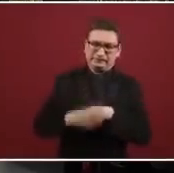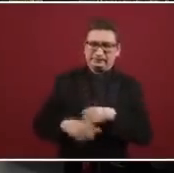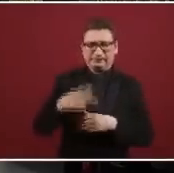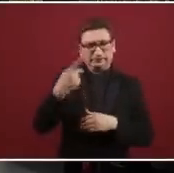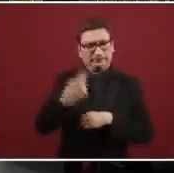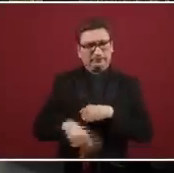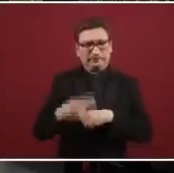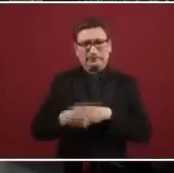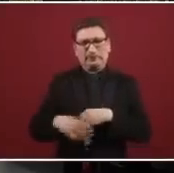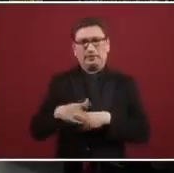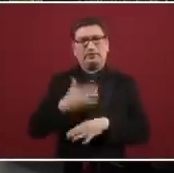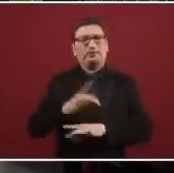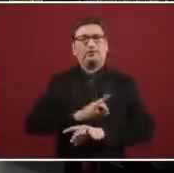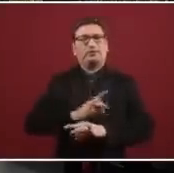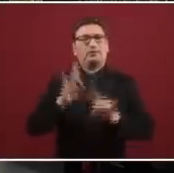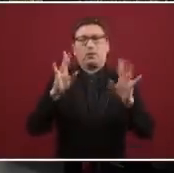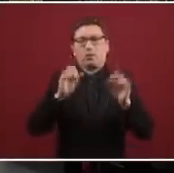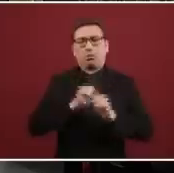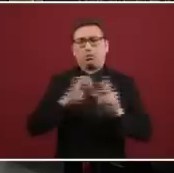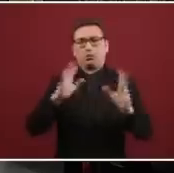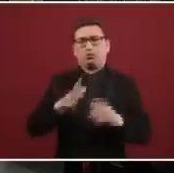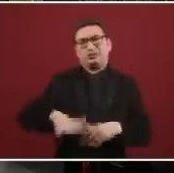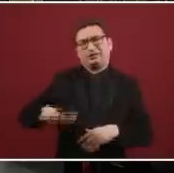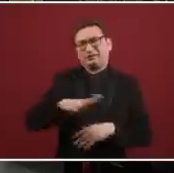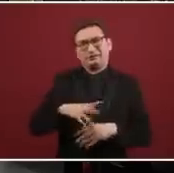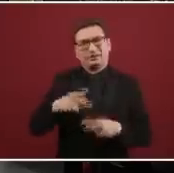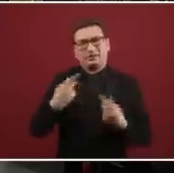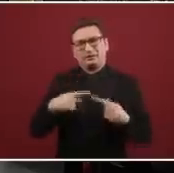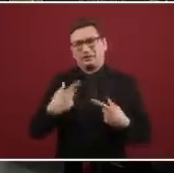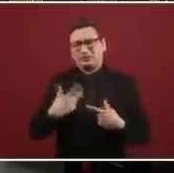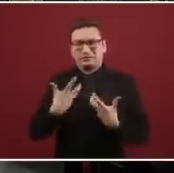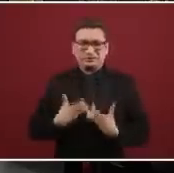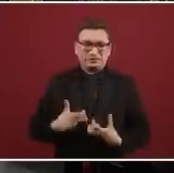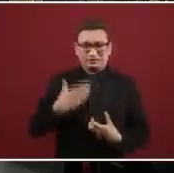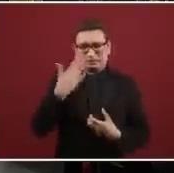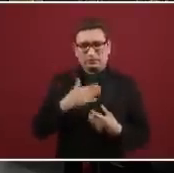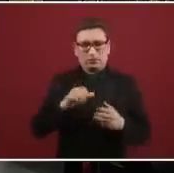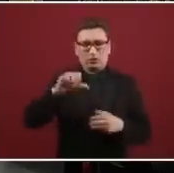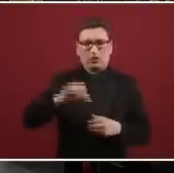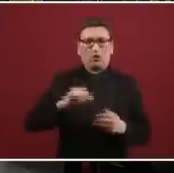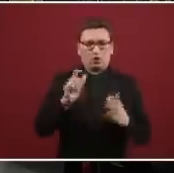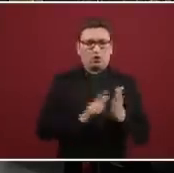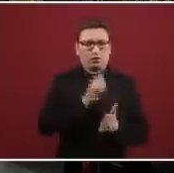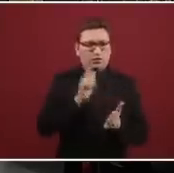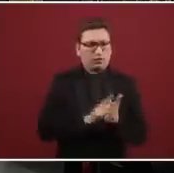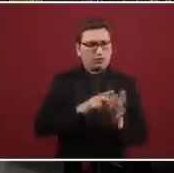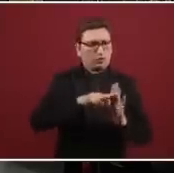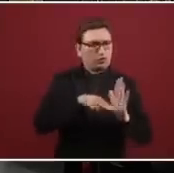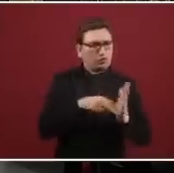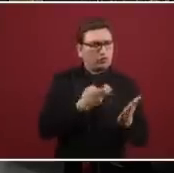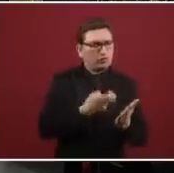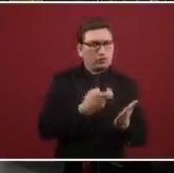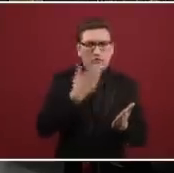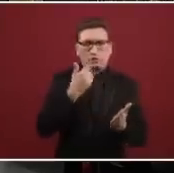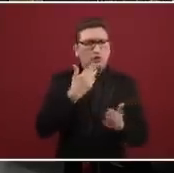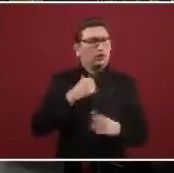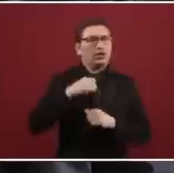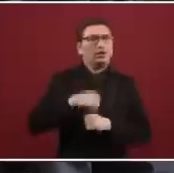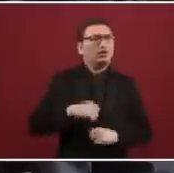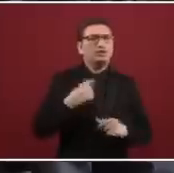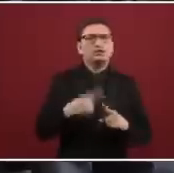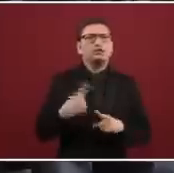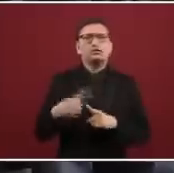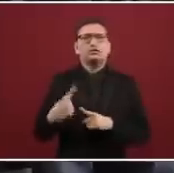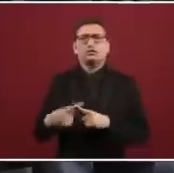tragedias. Y que hoy, presidente, estuvimos revisando las leyes, la normatividad, hoy no hay ninguna autoridad en el